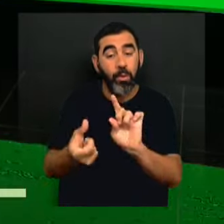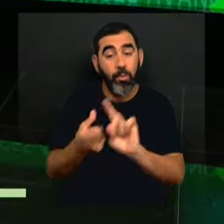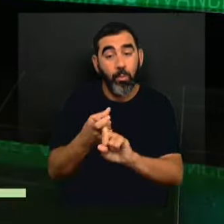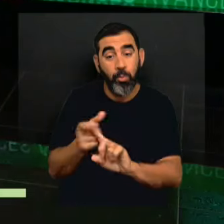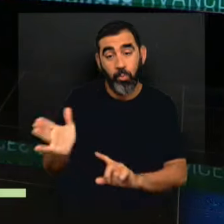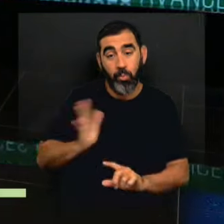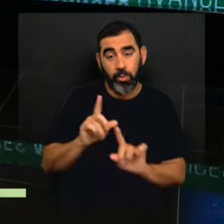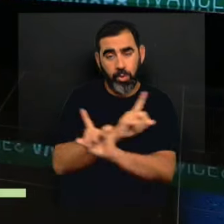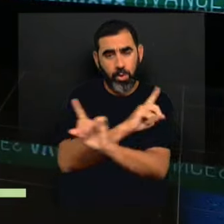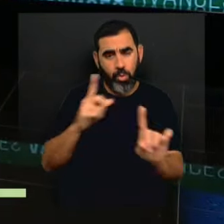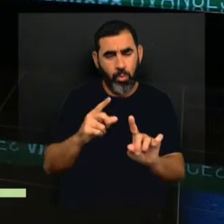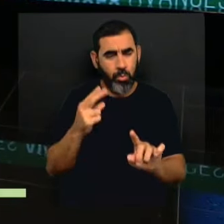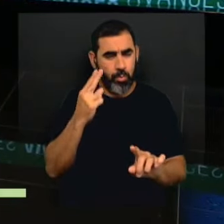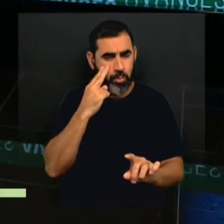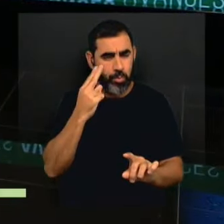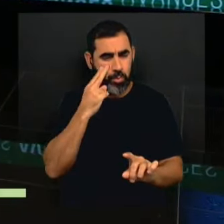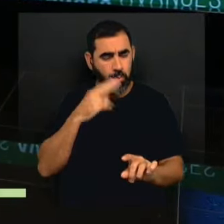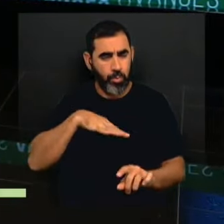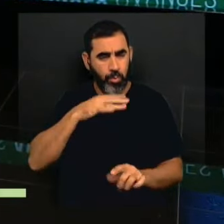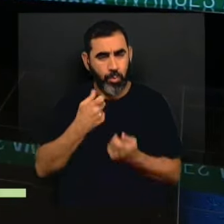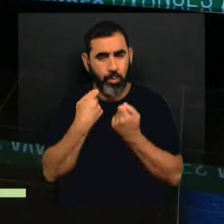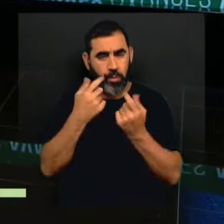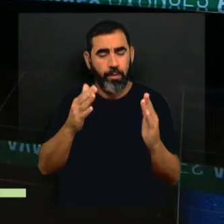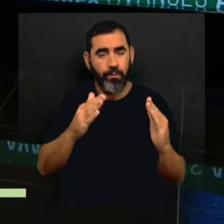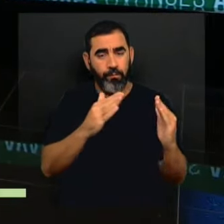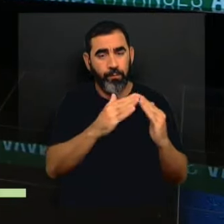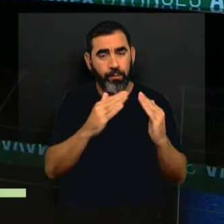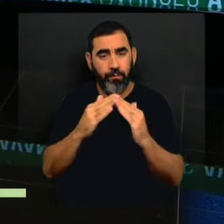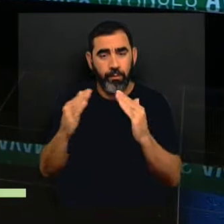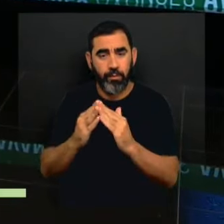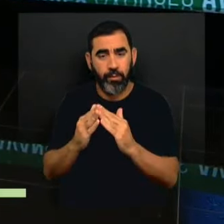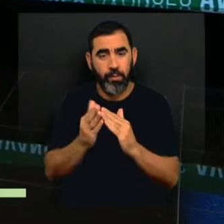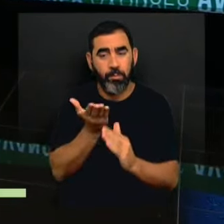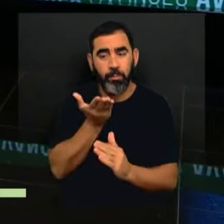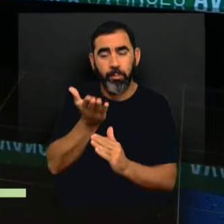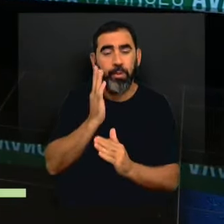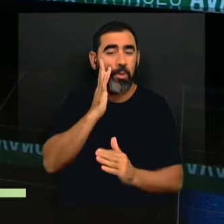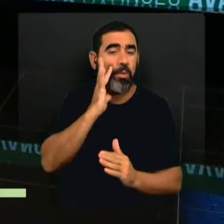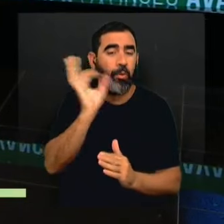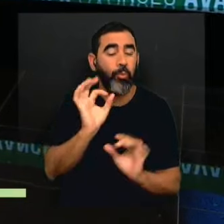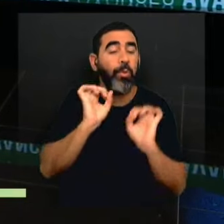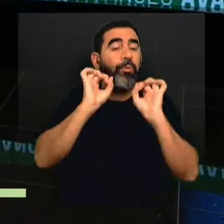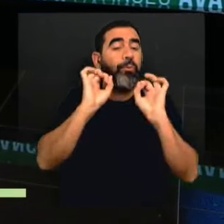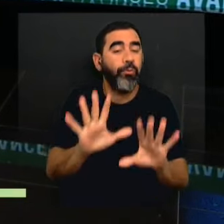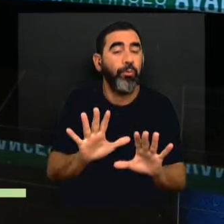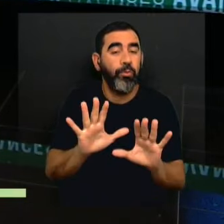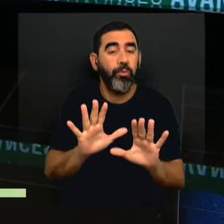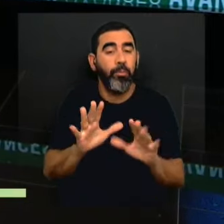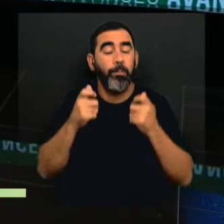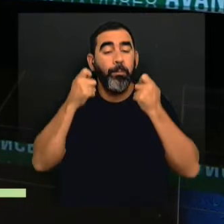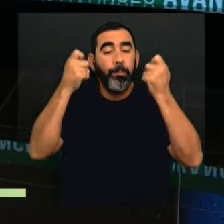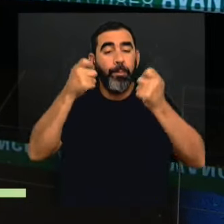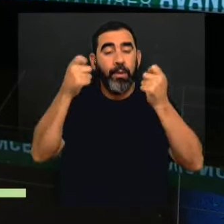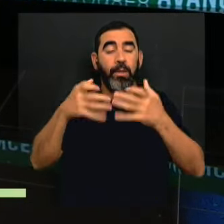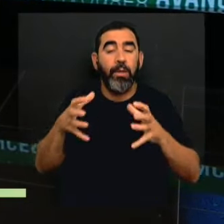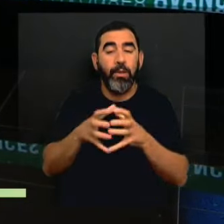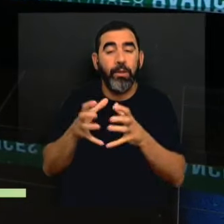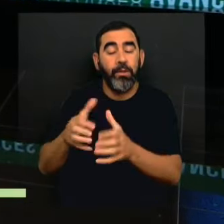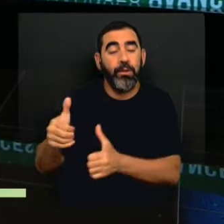Moreira no cometió irregularidades en la entrega de viviendas y que su pedido de perdón Fue solo para la militancia de Cabildo